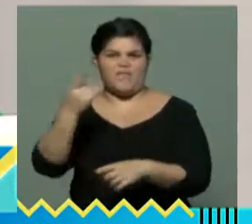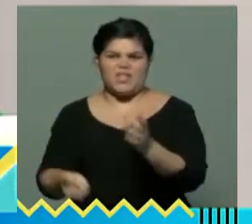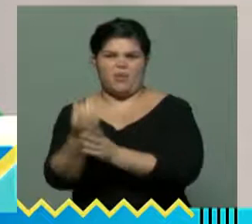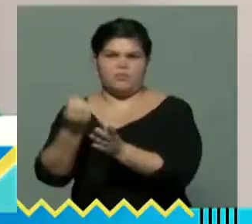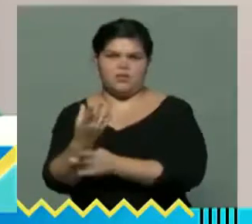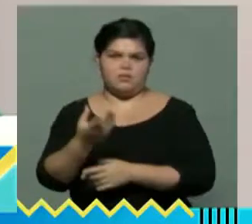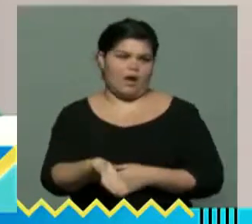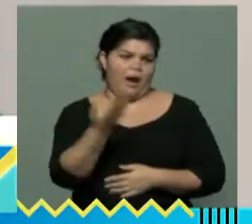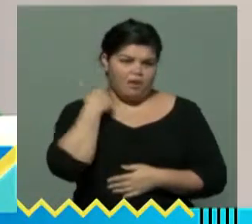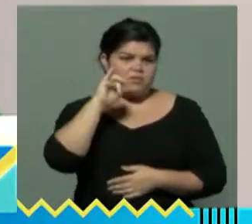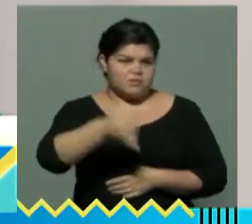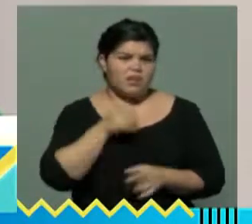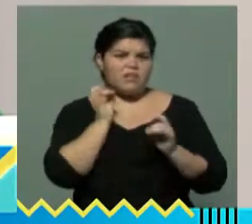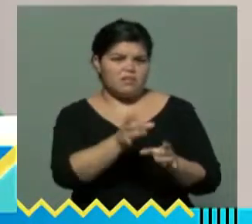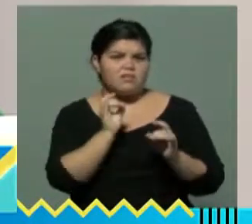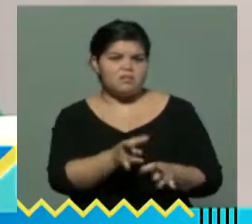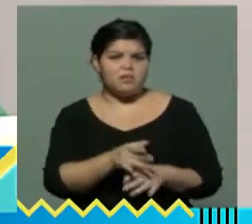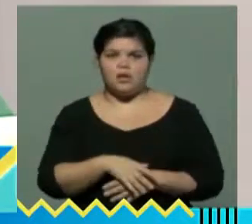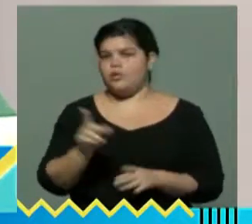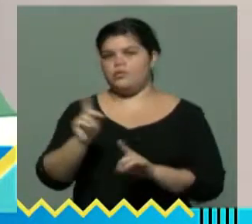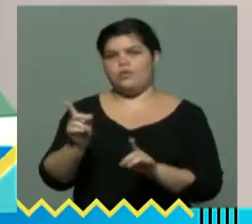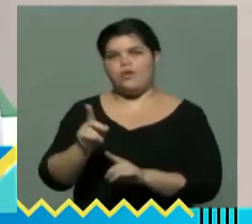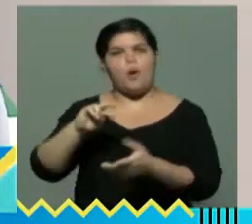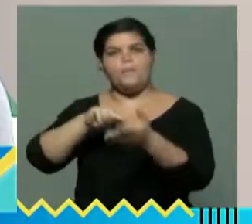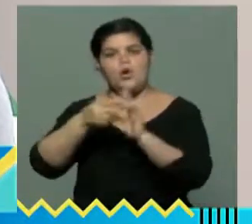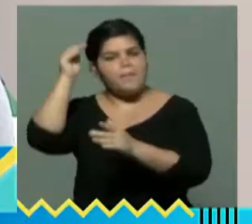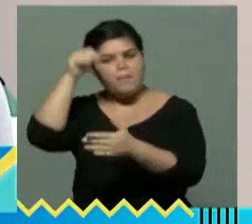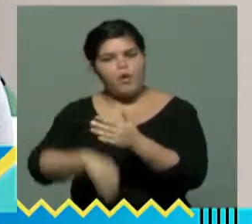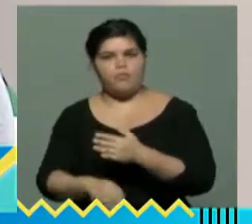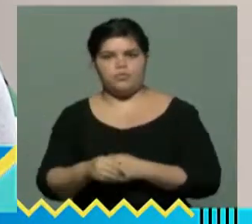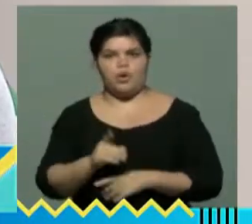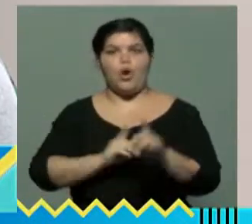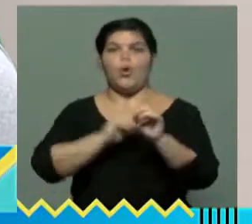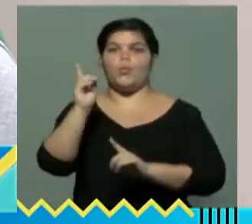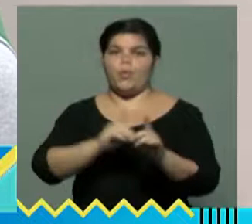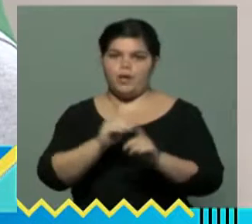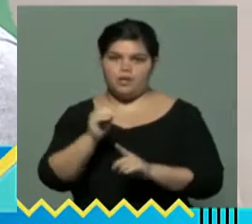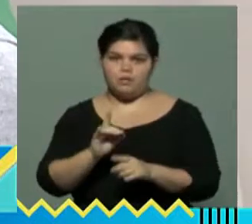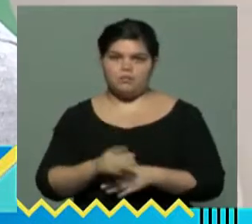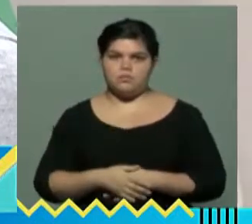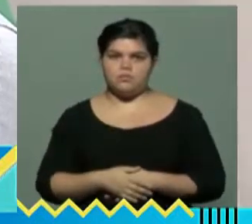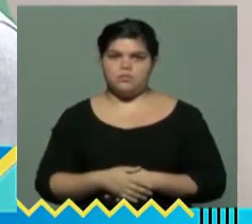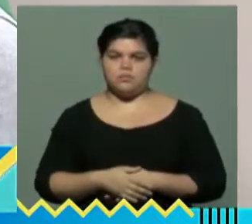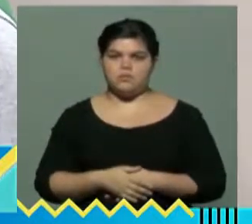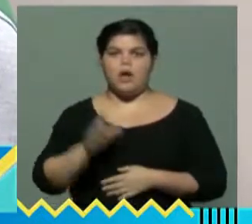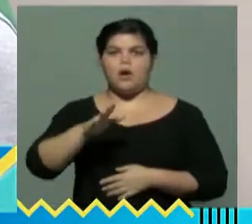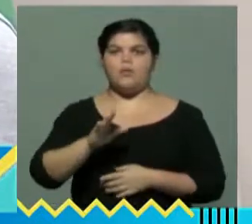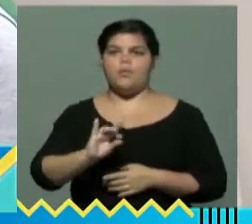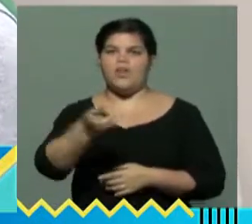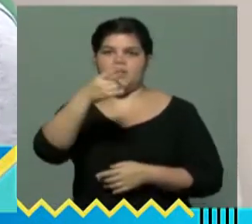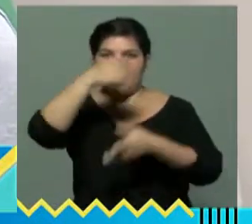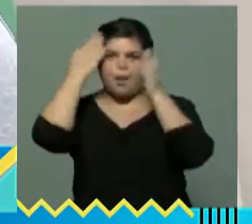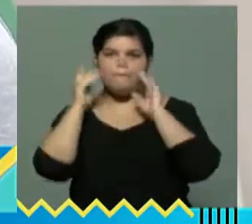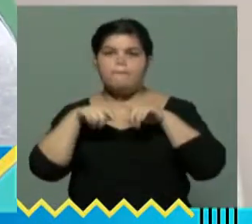Se lo criticó, digamos. El problema es que se desviaban fondos. Si vos tenés una universidad que era de las plazas de Madre Mayo